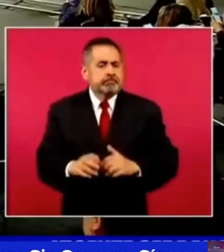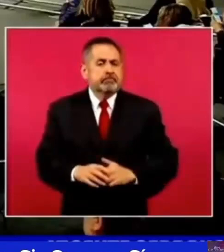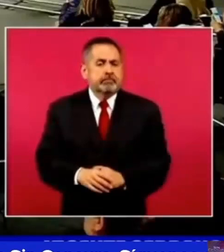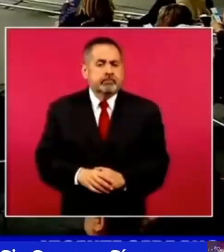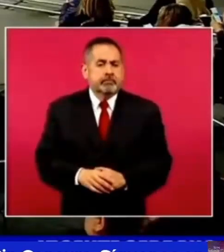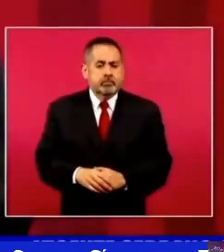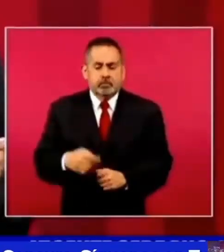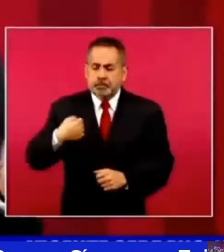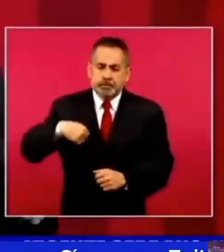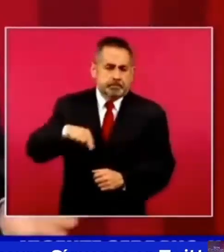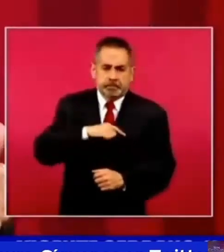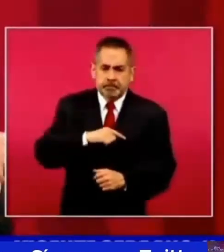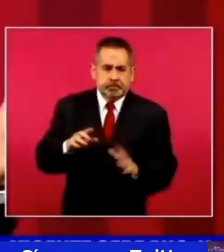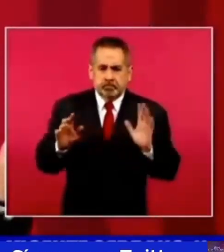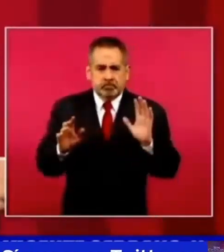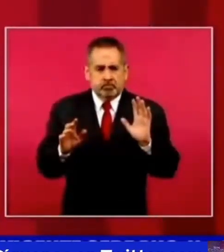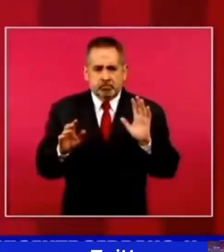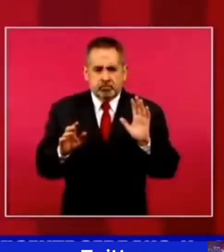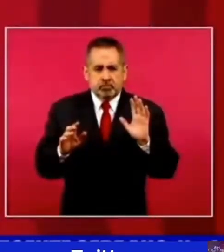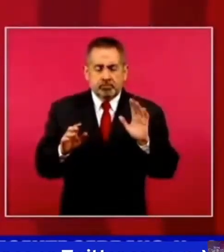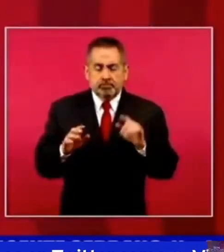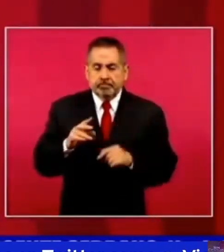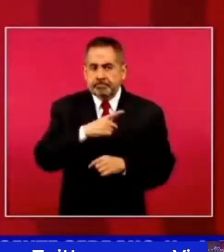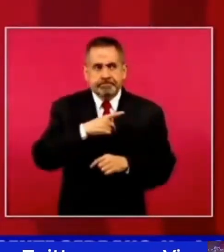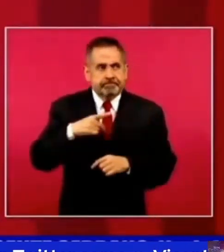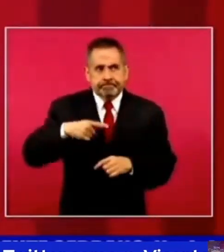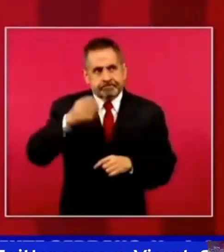que nosotros no podemos olvidar